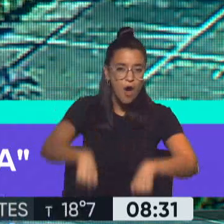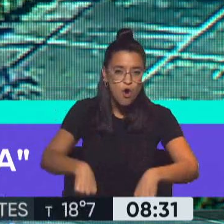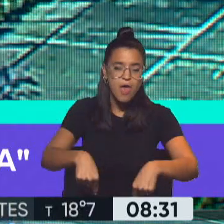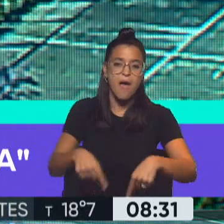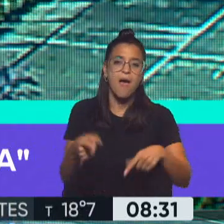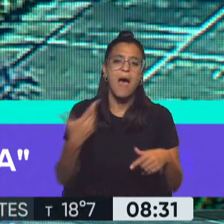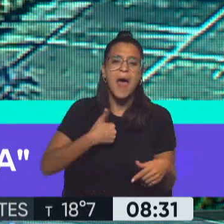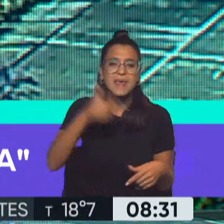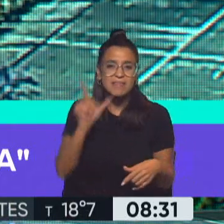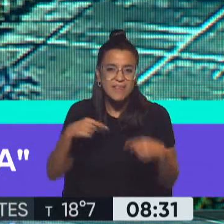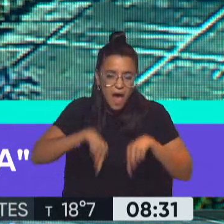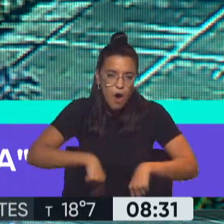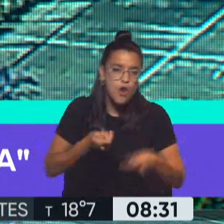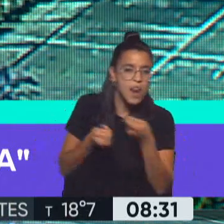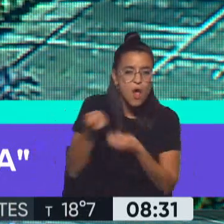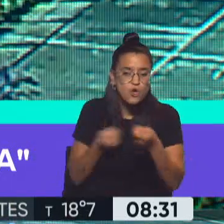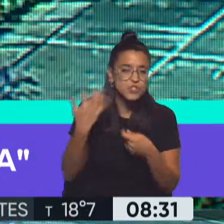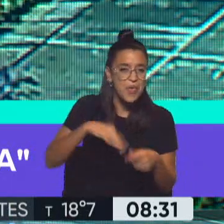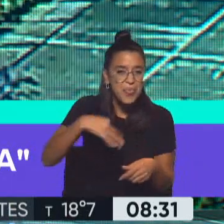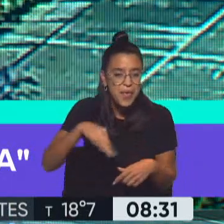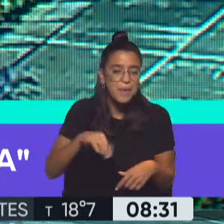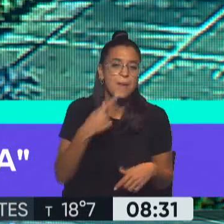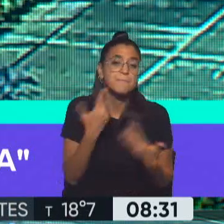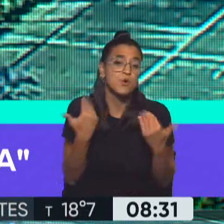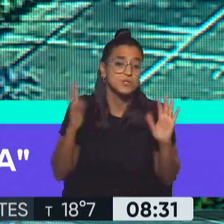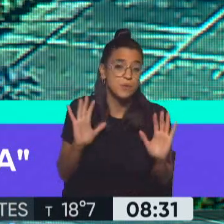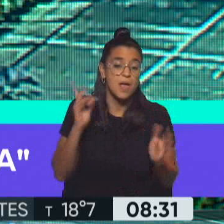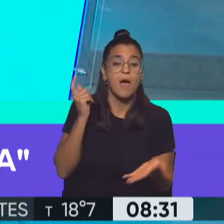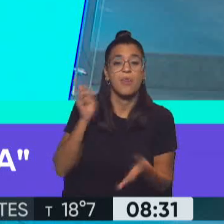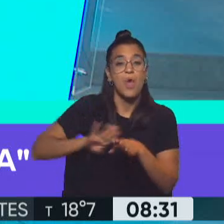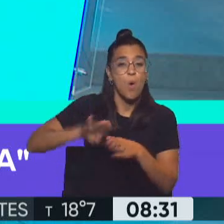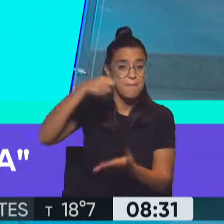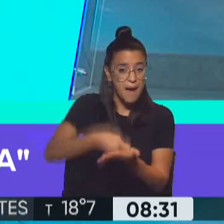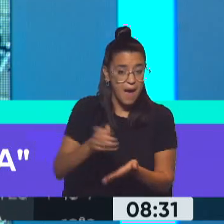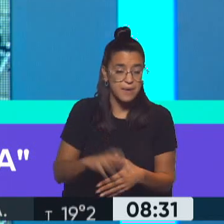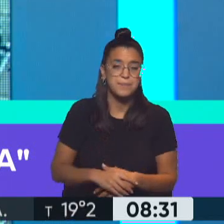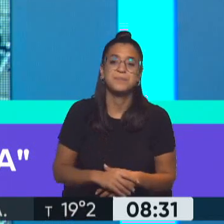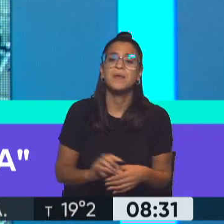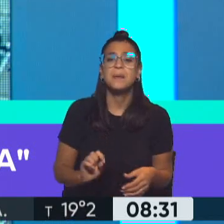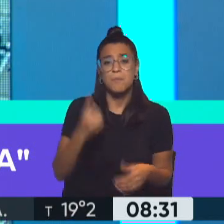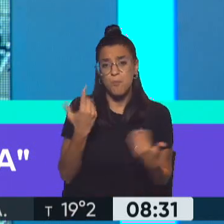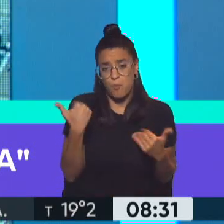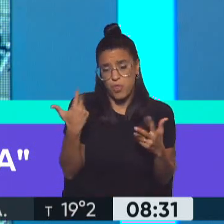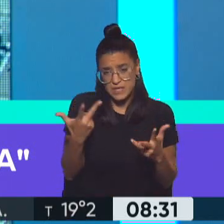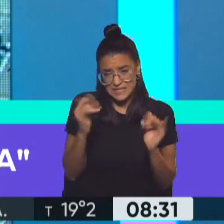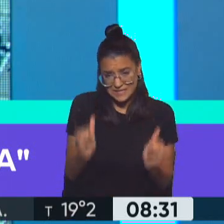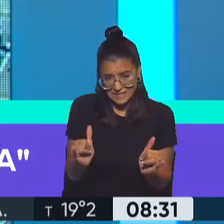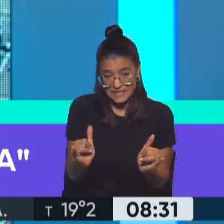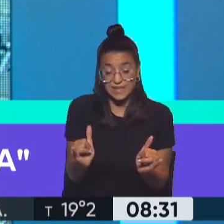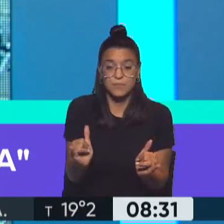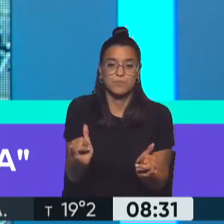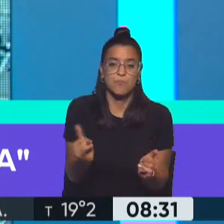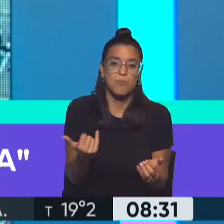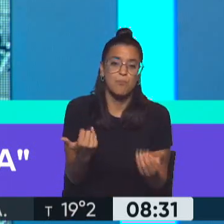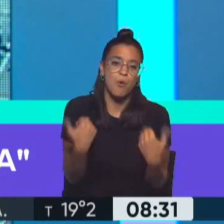el que Argentina tiene que negociar justamente la posibilidad del pago de deuda? En principio uno podría decir que sí. O sea, uno puede